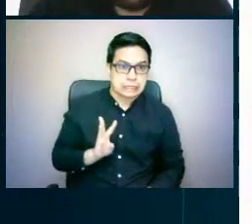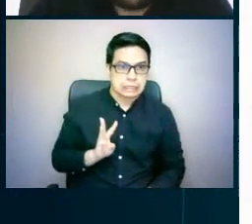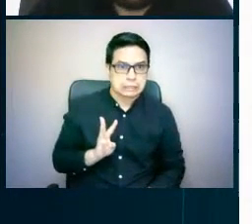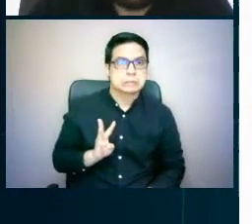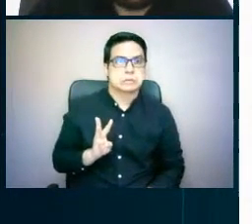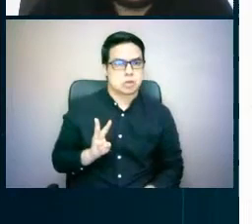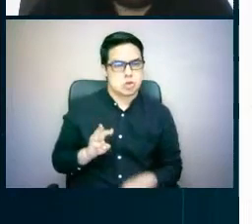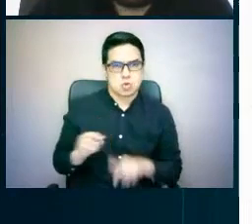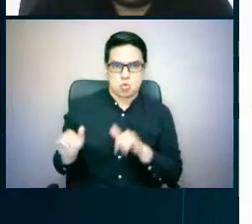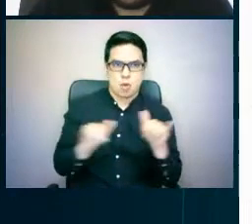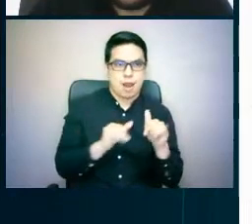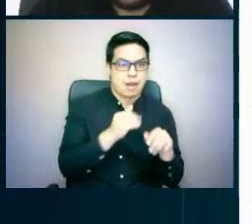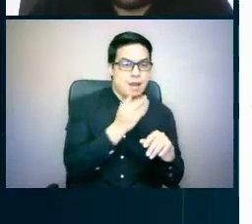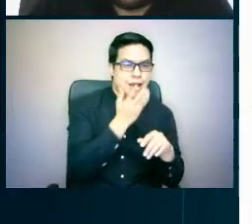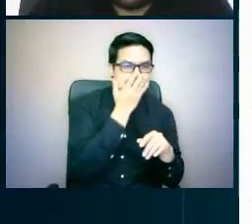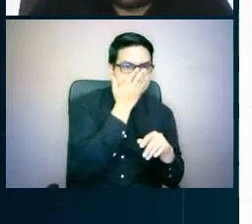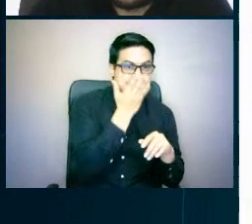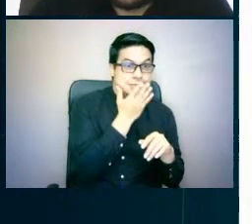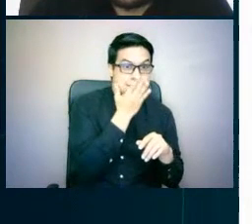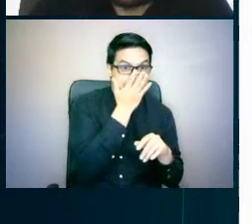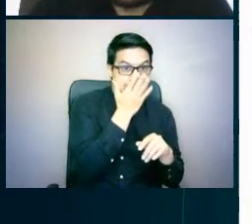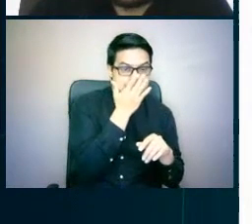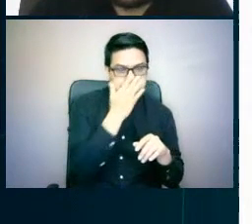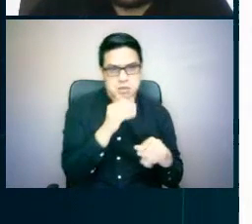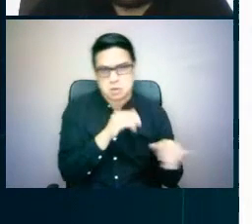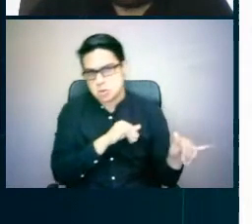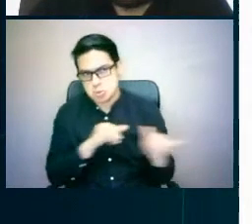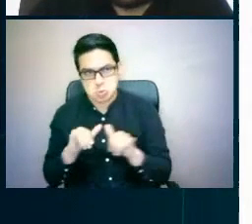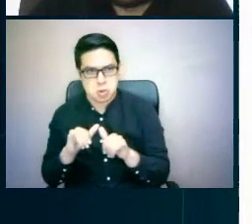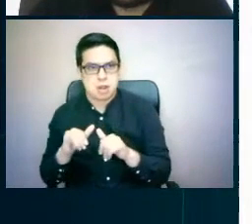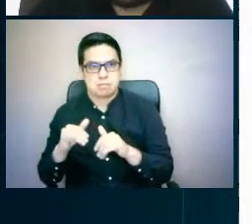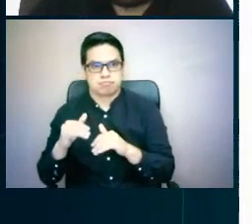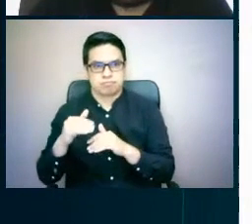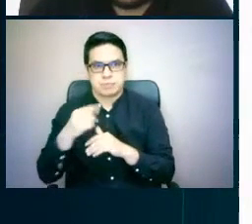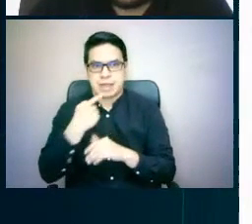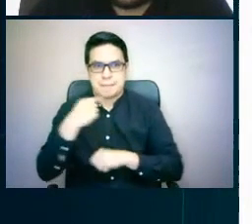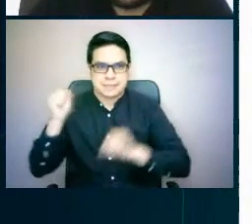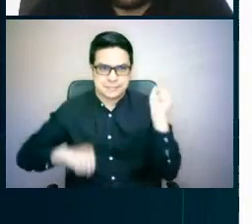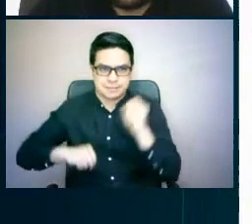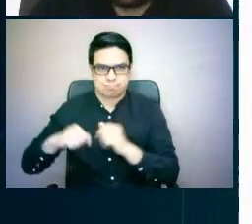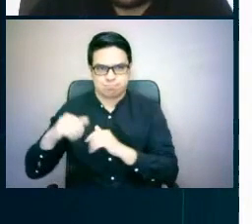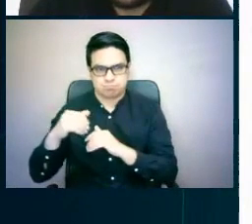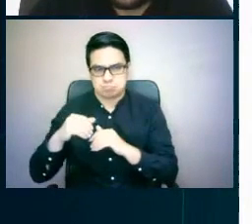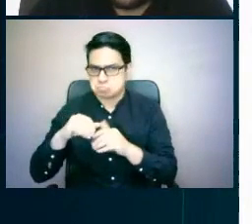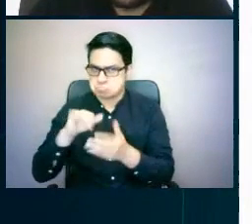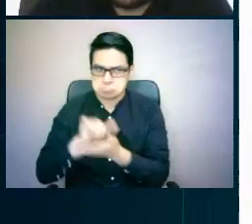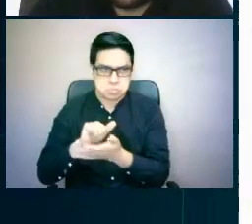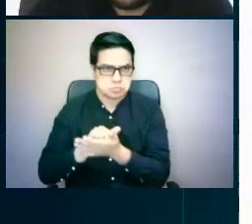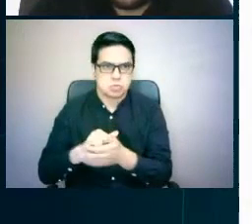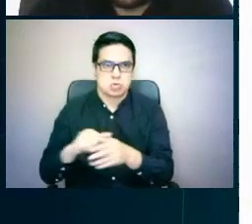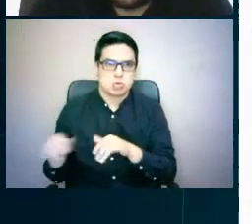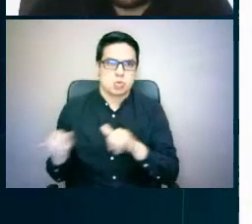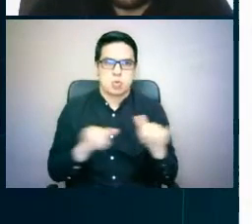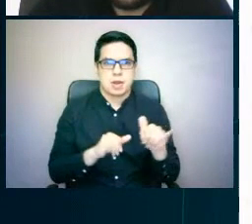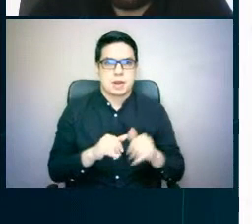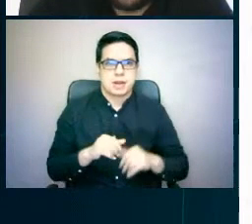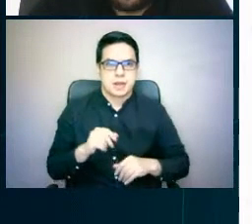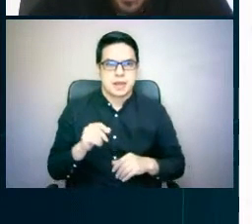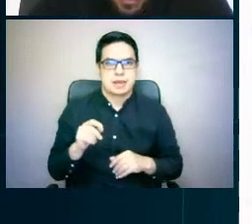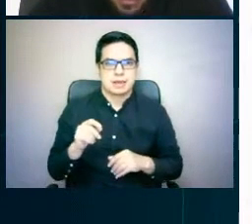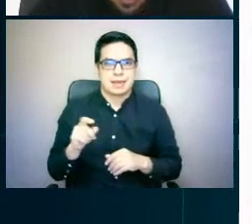permanece igual la capacidad dieléctrica del compuesto que nos ofrece General Electric